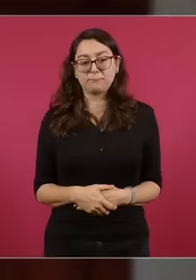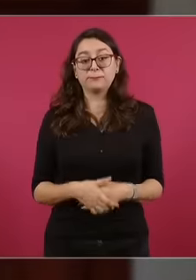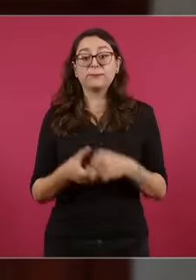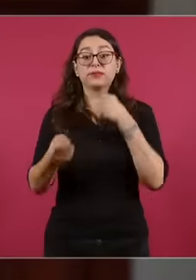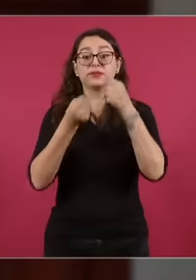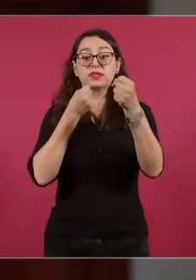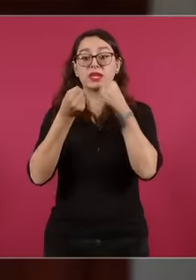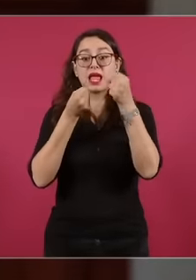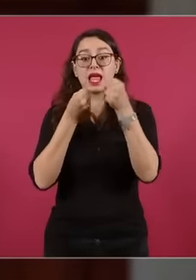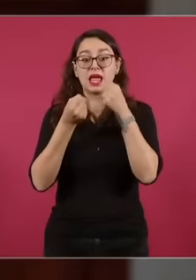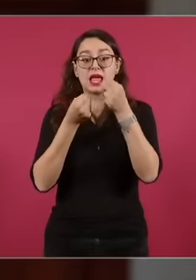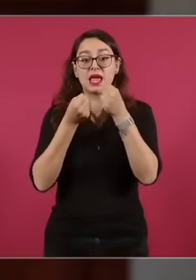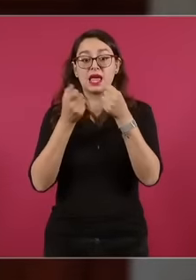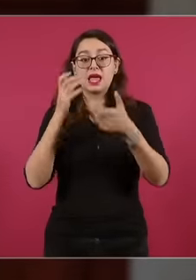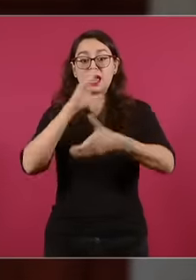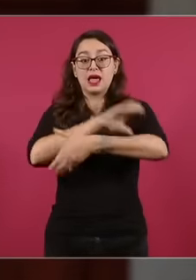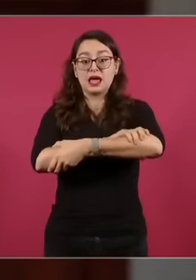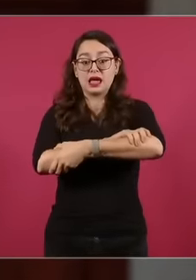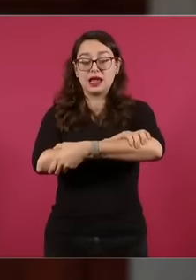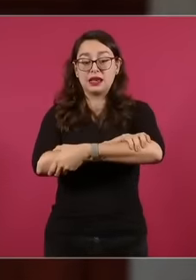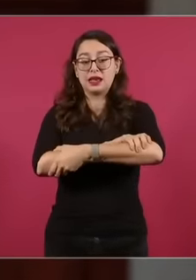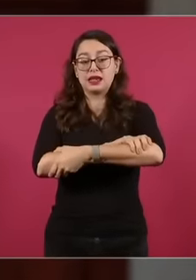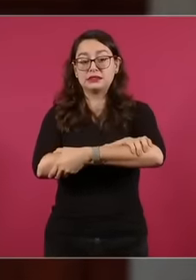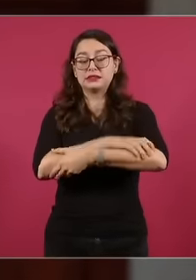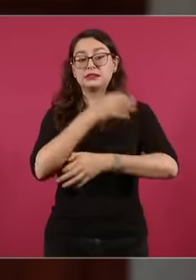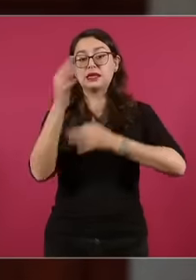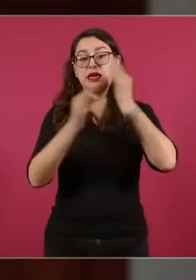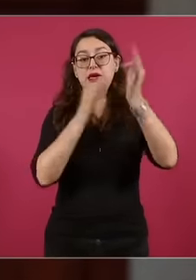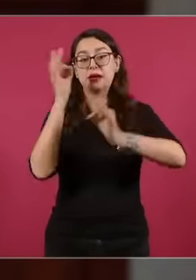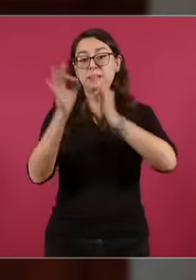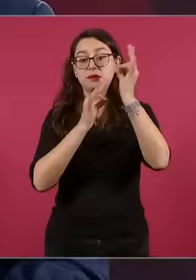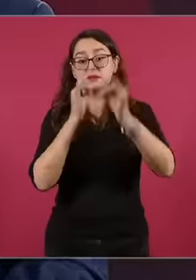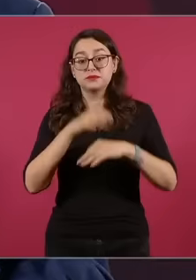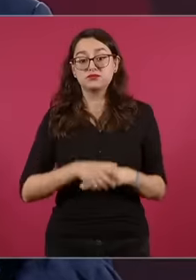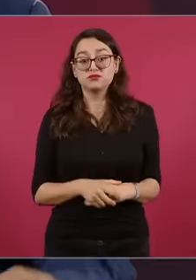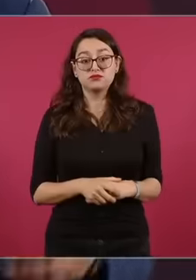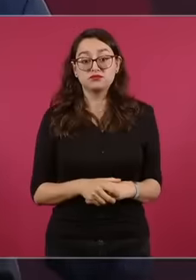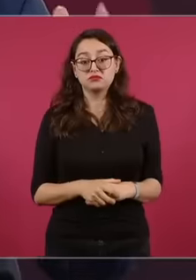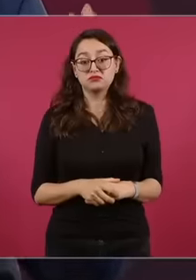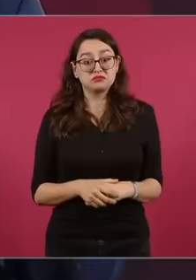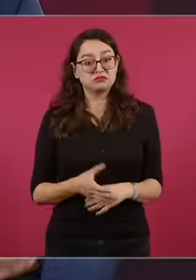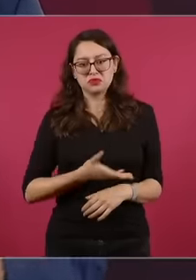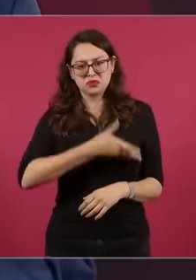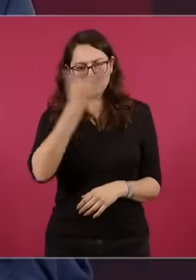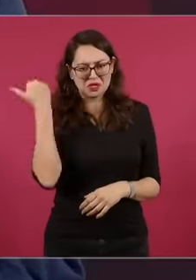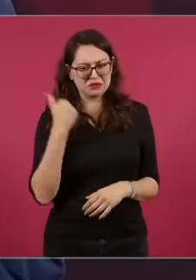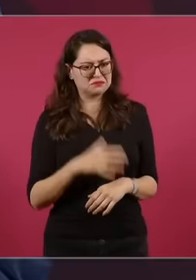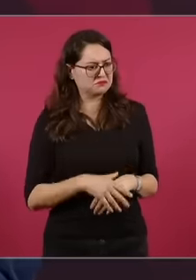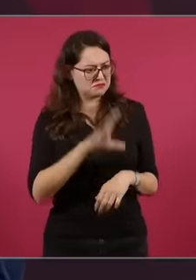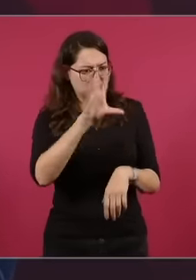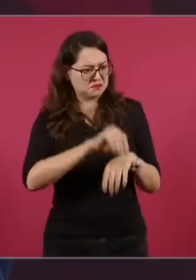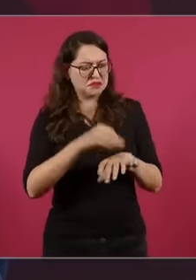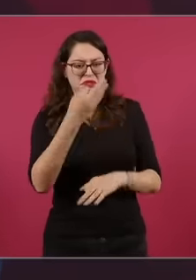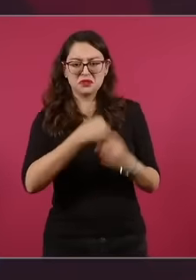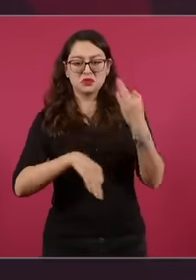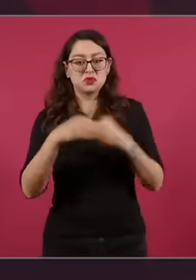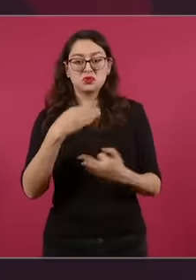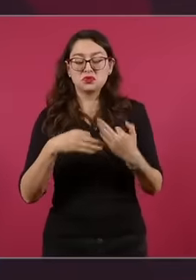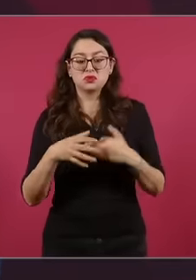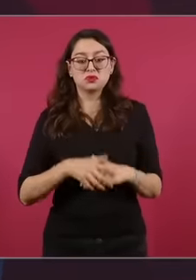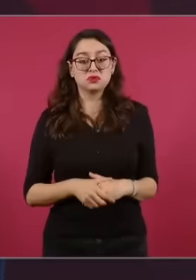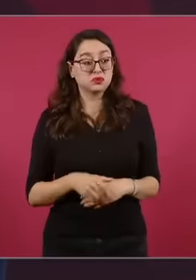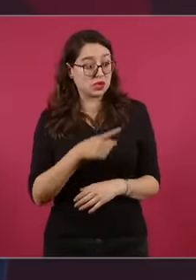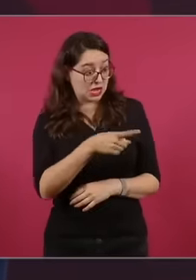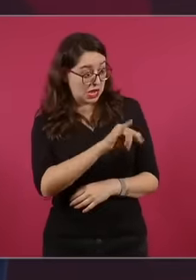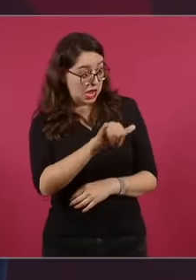de la Alianza de Medios de Periodistas de a Pie? ¿Por qué no se les permite? No, se permite a todos, vienen aquí todos. No sé si